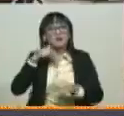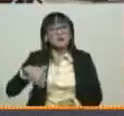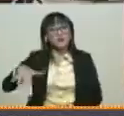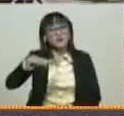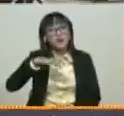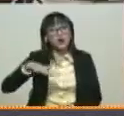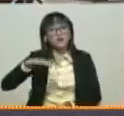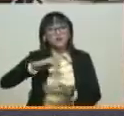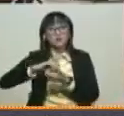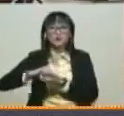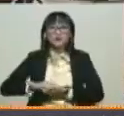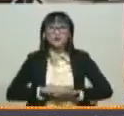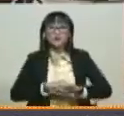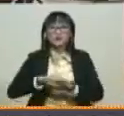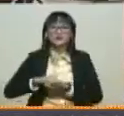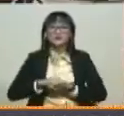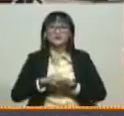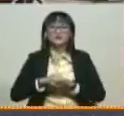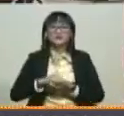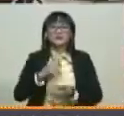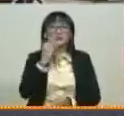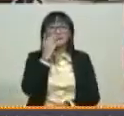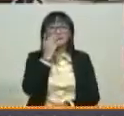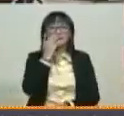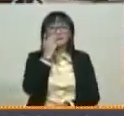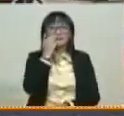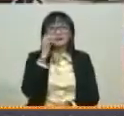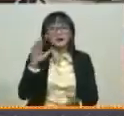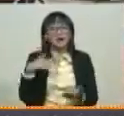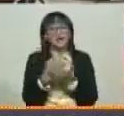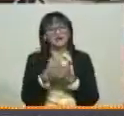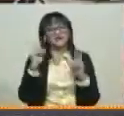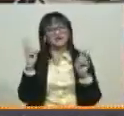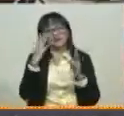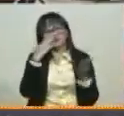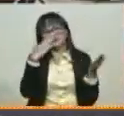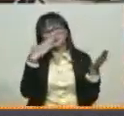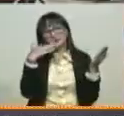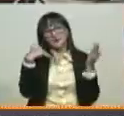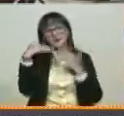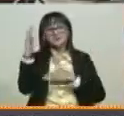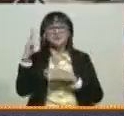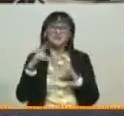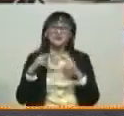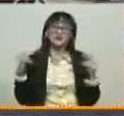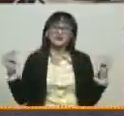de Trujillo! ¡Los que quieran patria, vengan conmigo! ¡Hasta la victoria siempre, Valera!